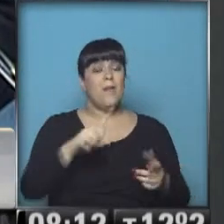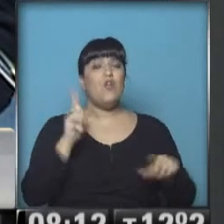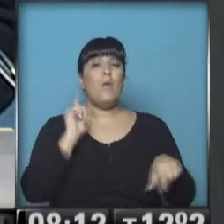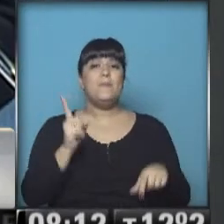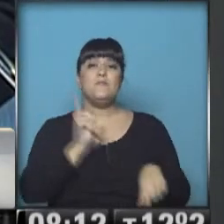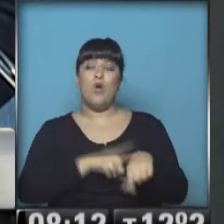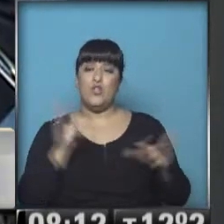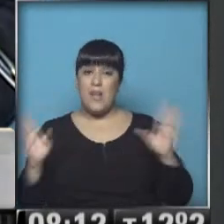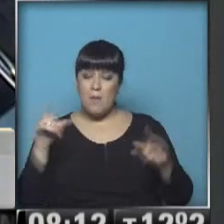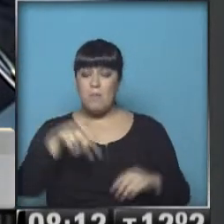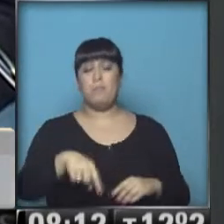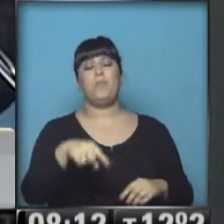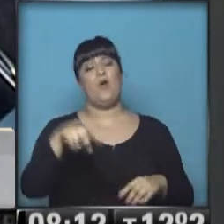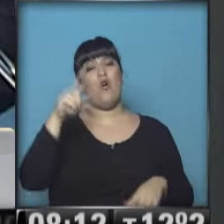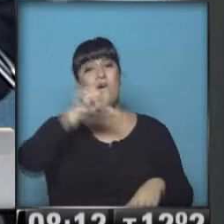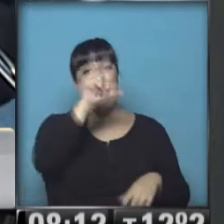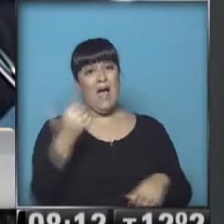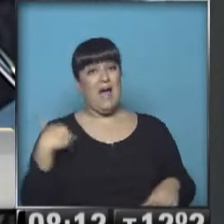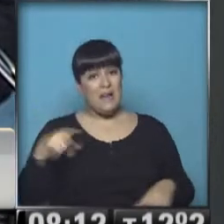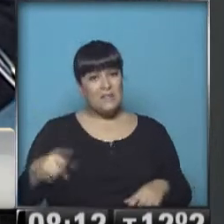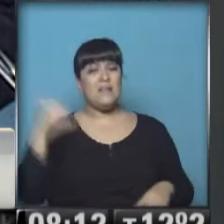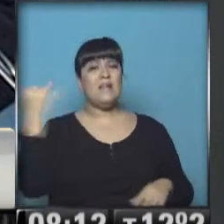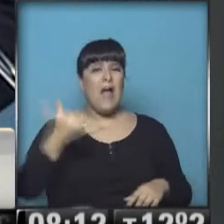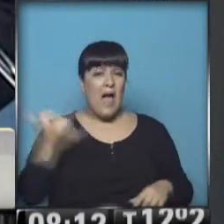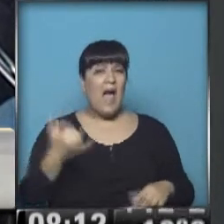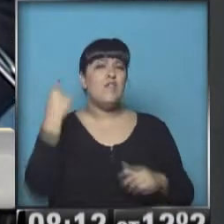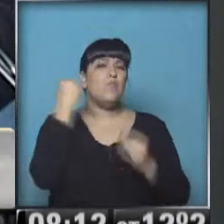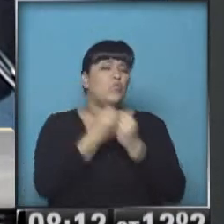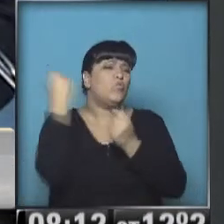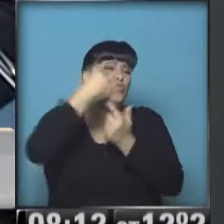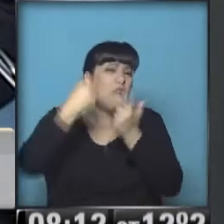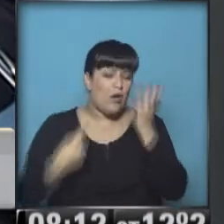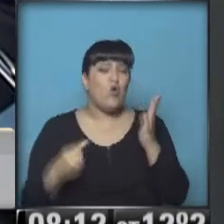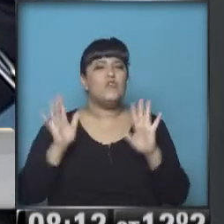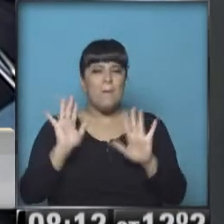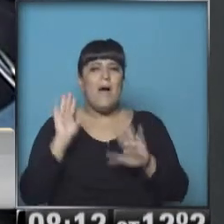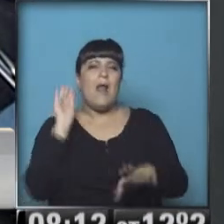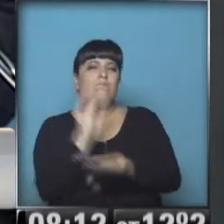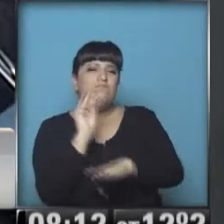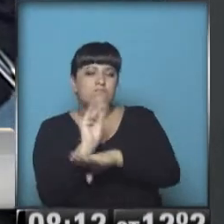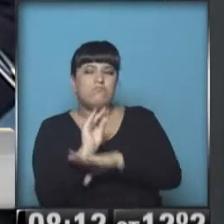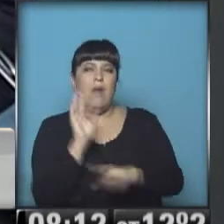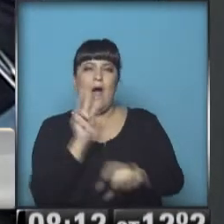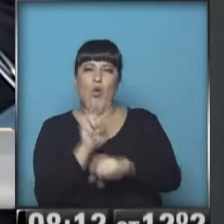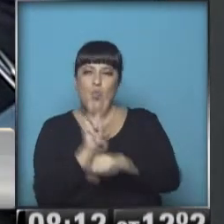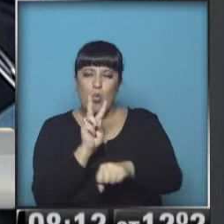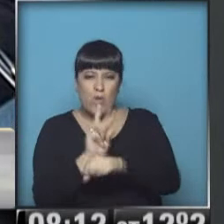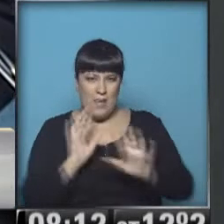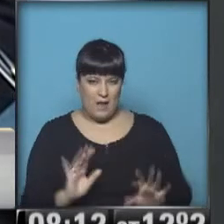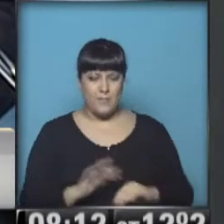la república argentina ha utilizado una multiplicidad de instrumentos para sostener la demanda agregada